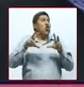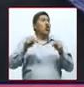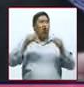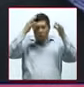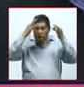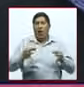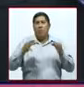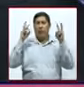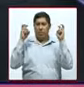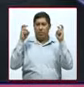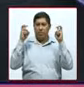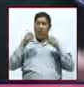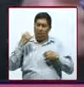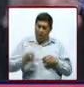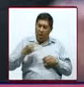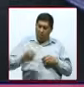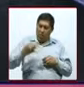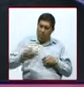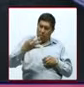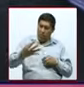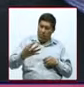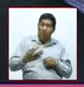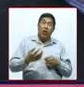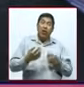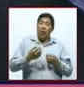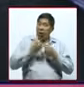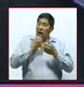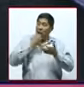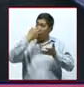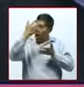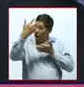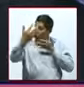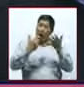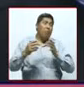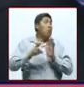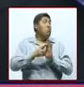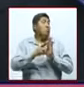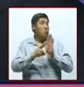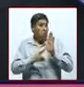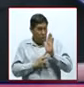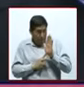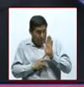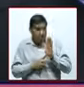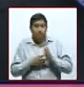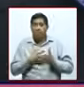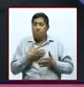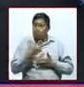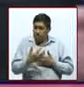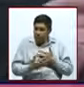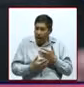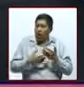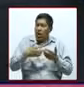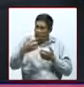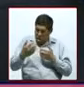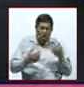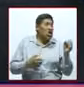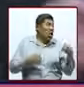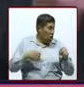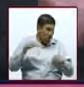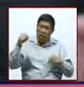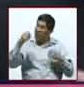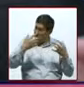concretos, hitos. Esta expresión de voluntades se represente, se exprese